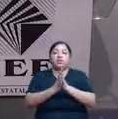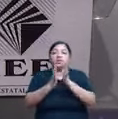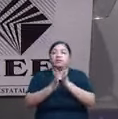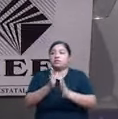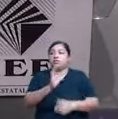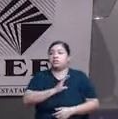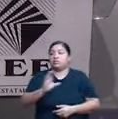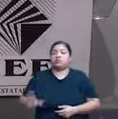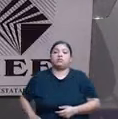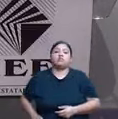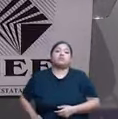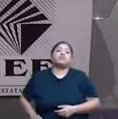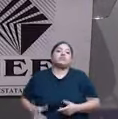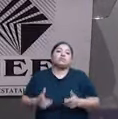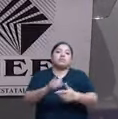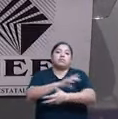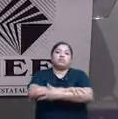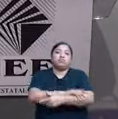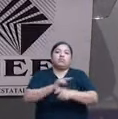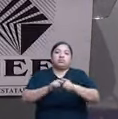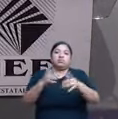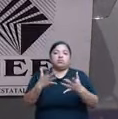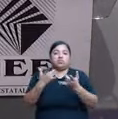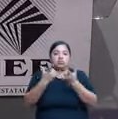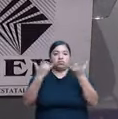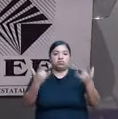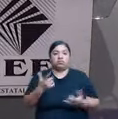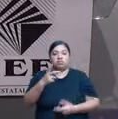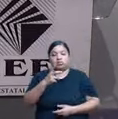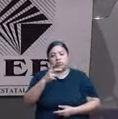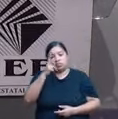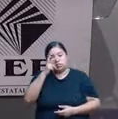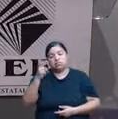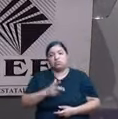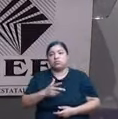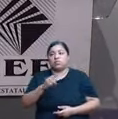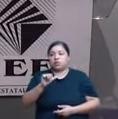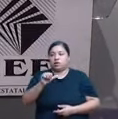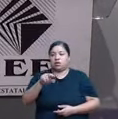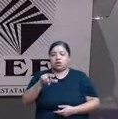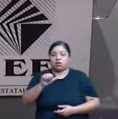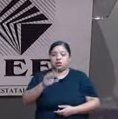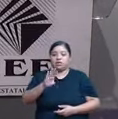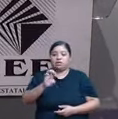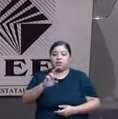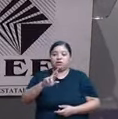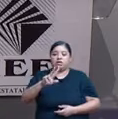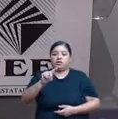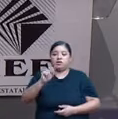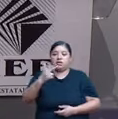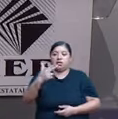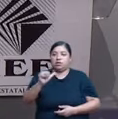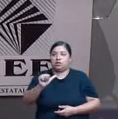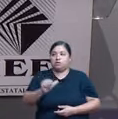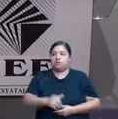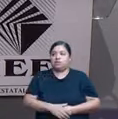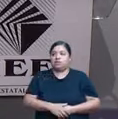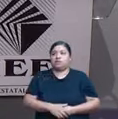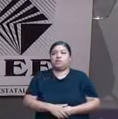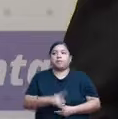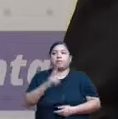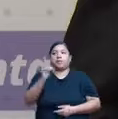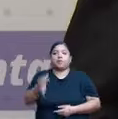de la candidata a la candidatura común. Seguiremos haciendo historia en Hidalgo. Ana Berta Díaz Gutiérrez, candidata, hasta por un minuto tiene